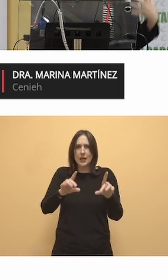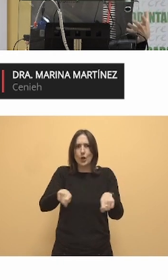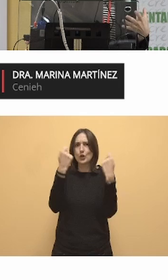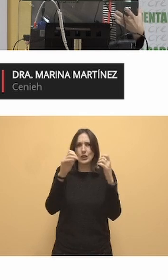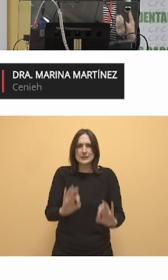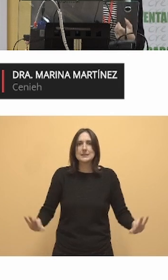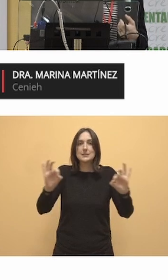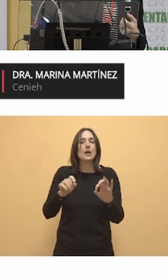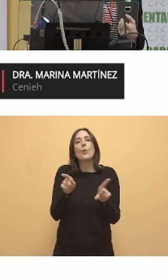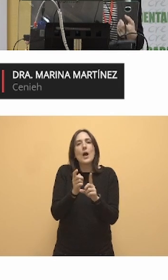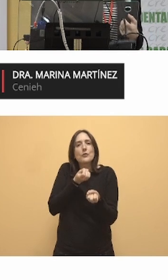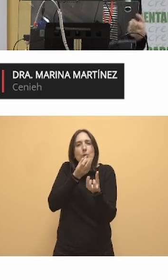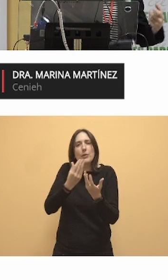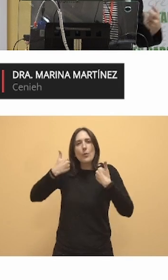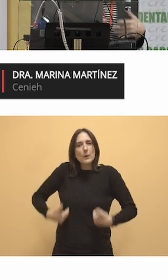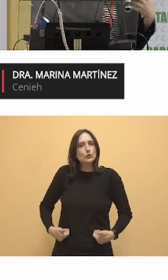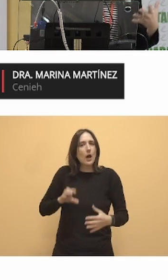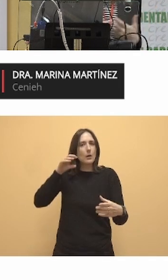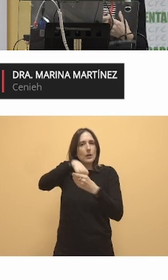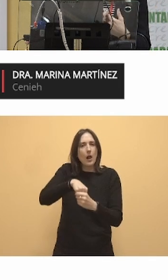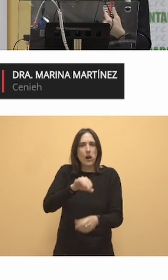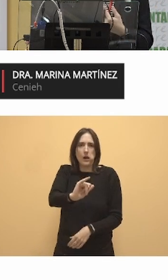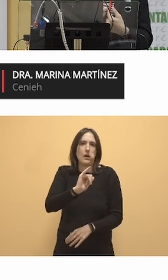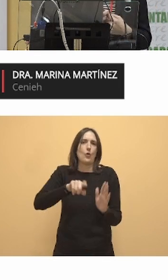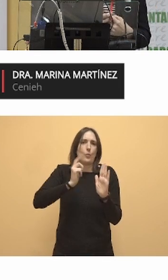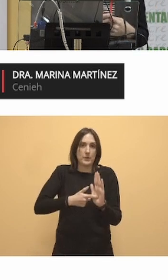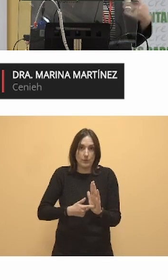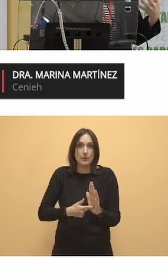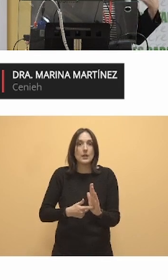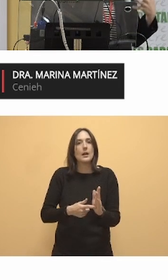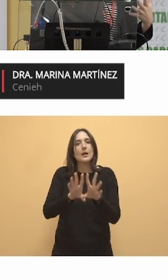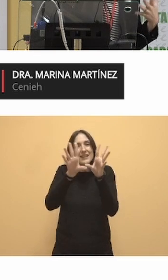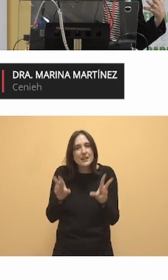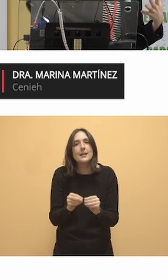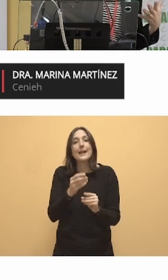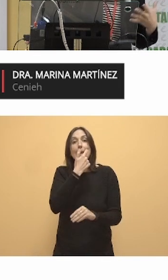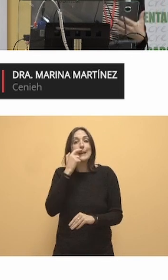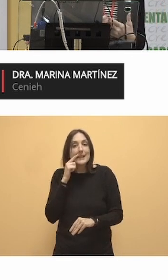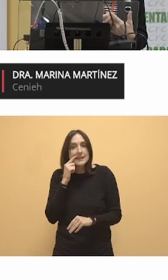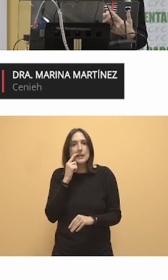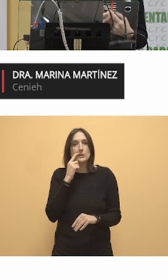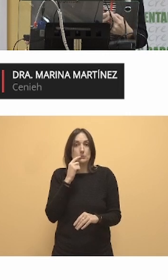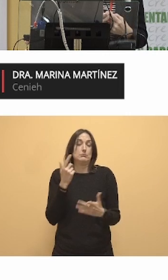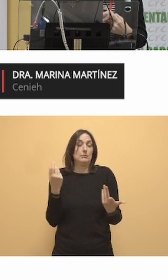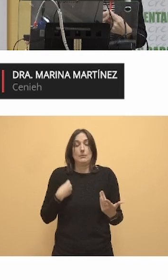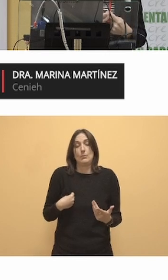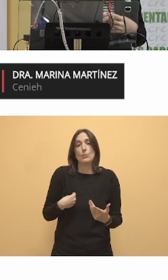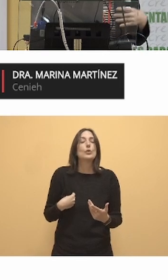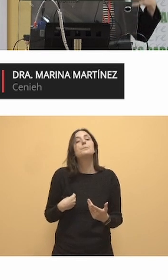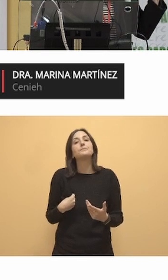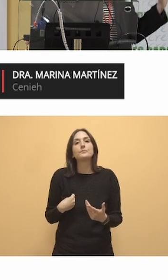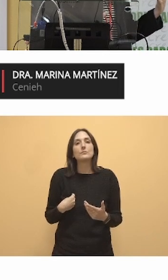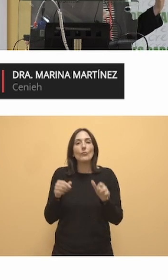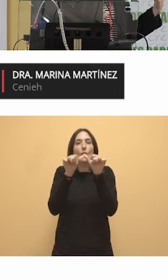información de la persona. Y, en definitiva, los dientes, por tanto, con todo esto,